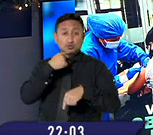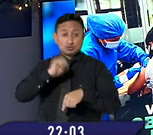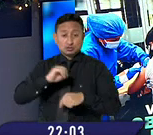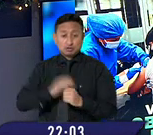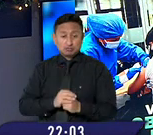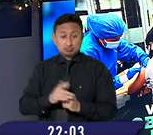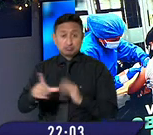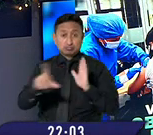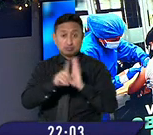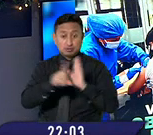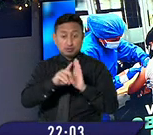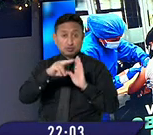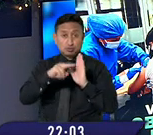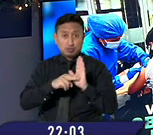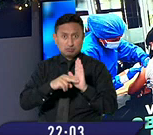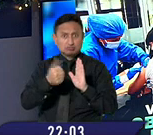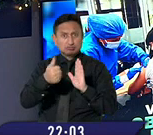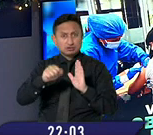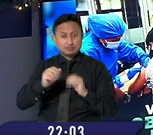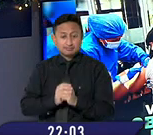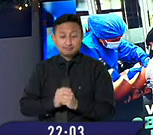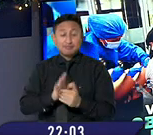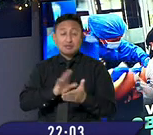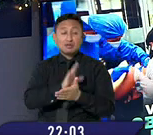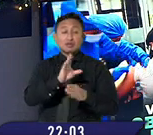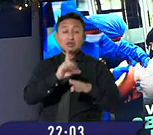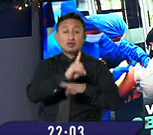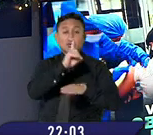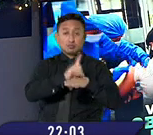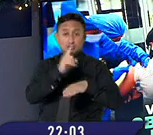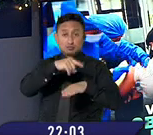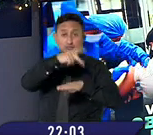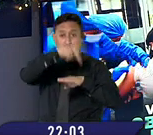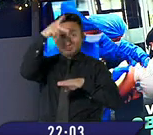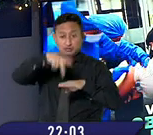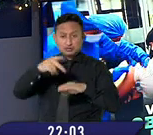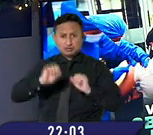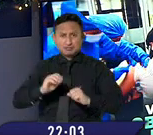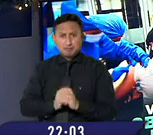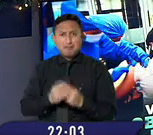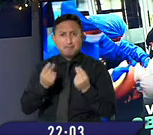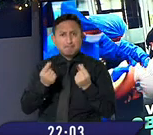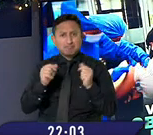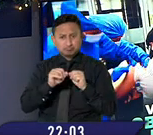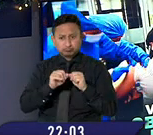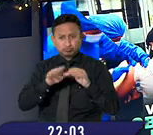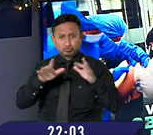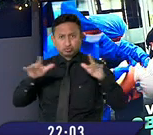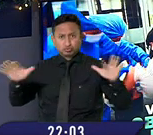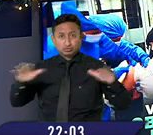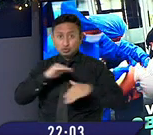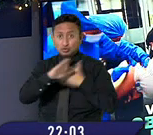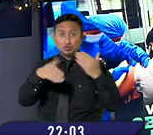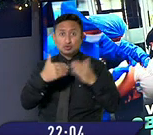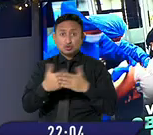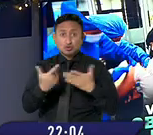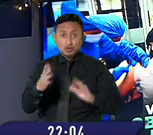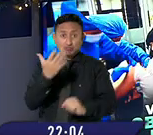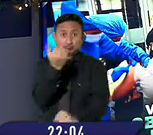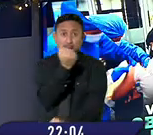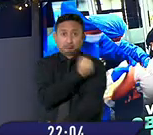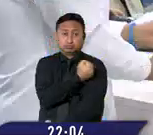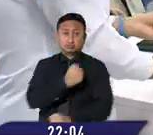la legalidad de la norma. El Colegio de Médicos de Pichincha pide una campaña más amplia para lograr la inmunidad de